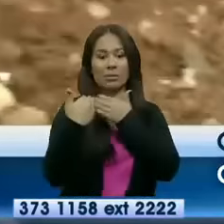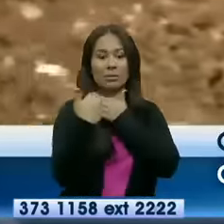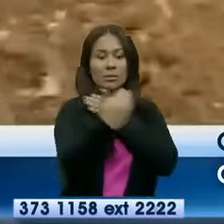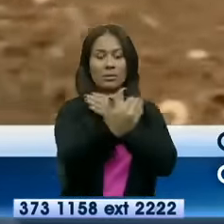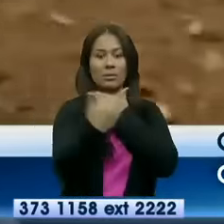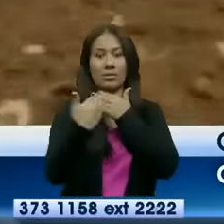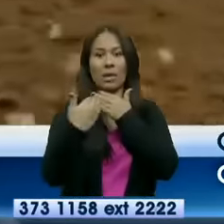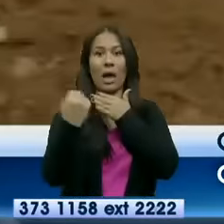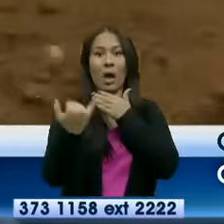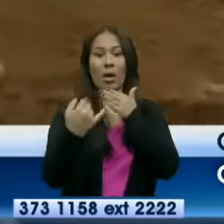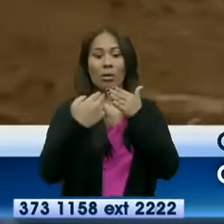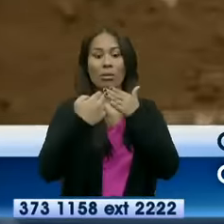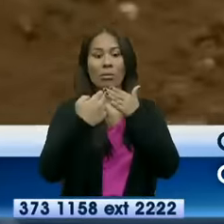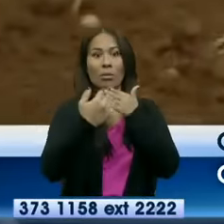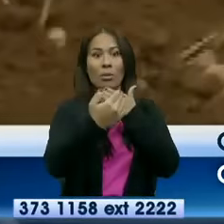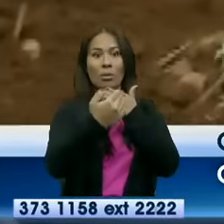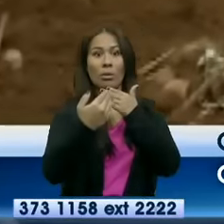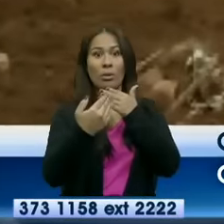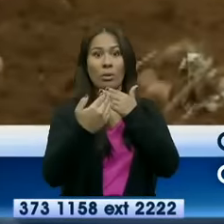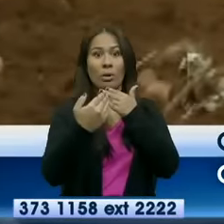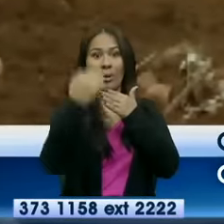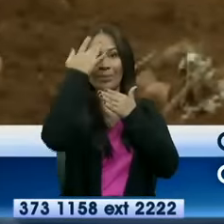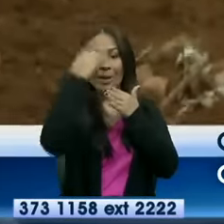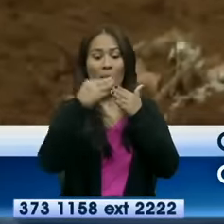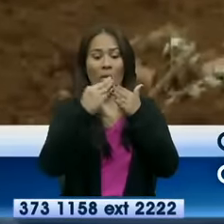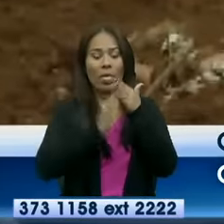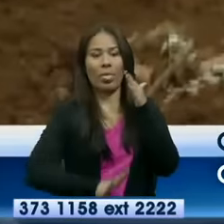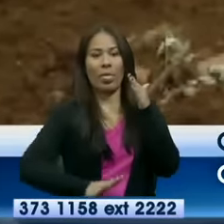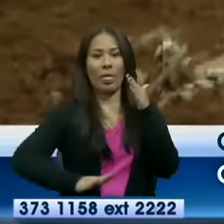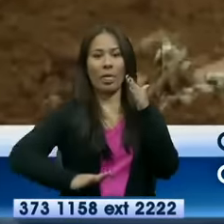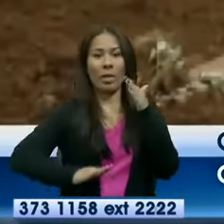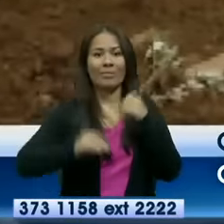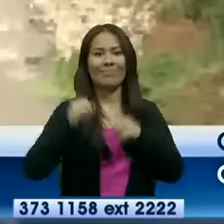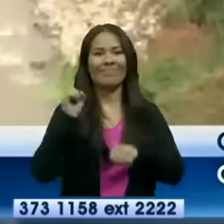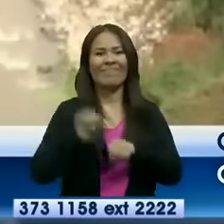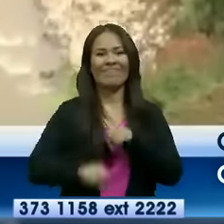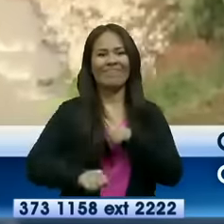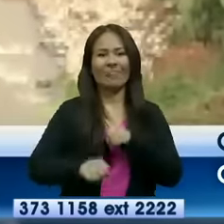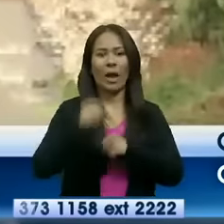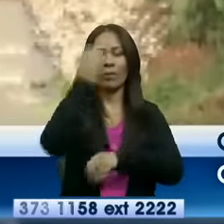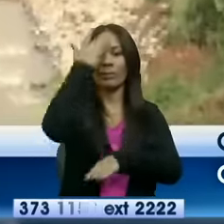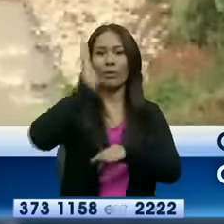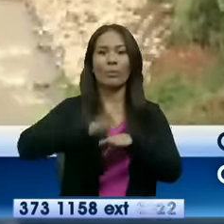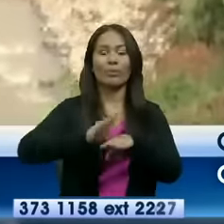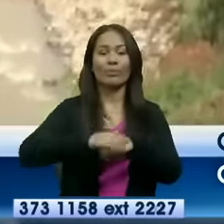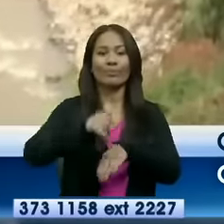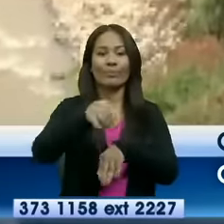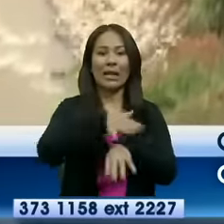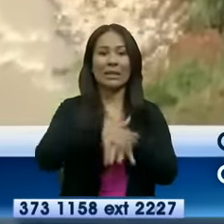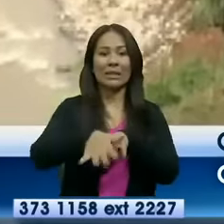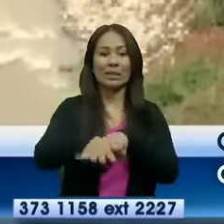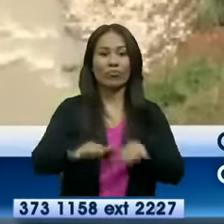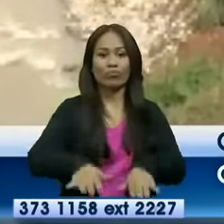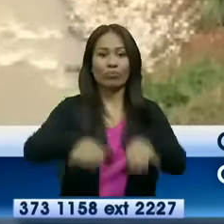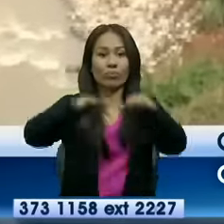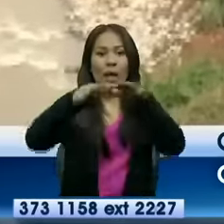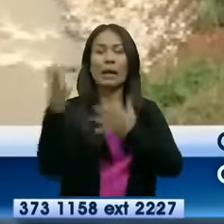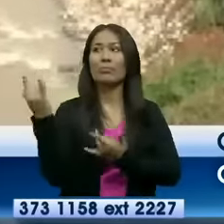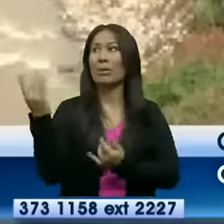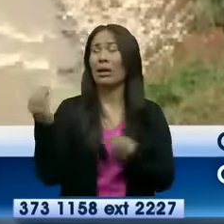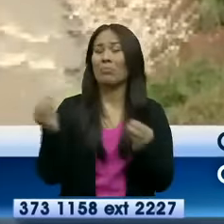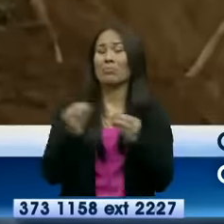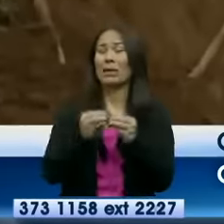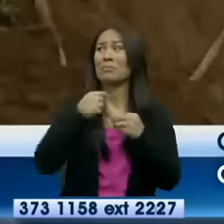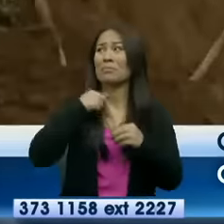está apenas a 2 metros y lo peor es que el terreno quedó fisurado, es de lodo, por lo que sus propietarios temen que hayan nuevas pérdidas del